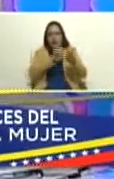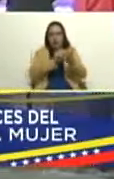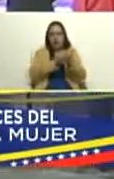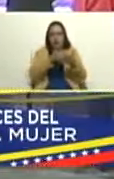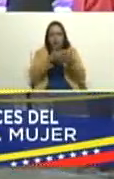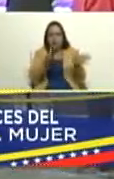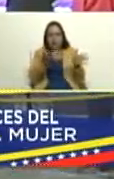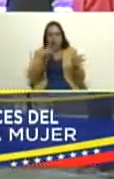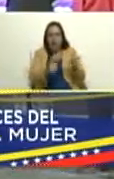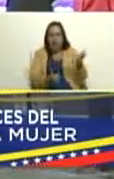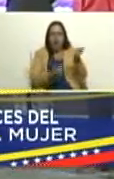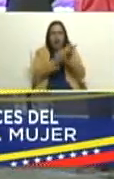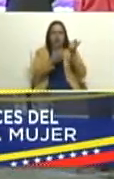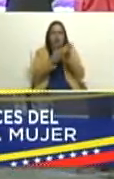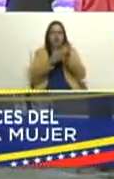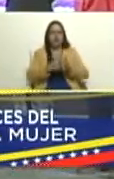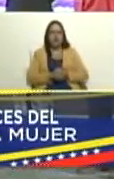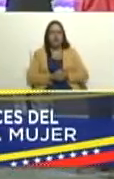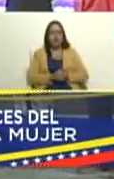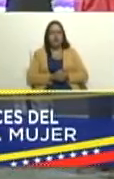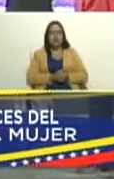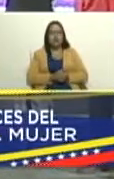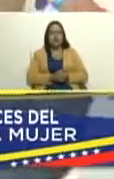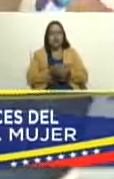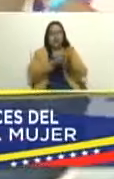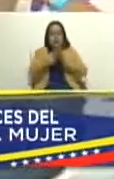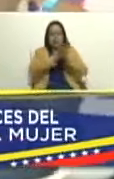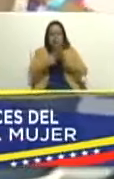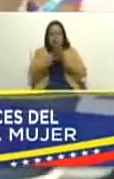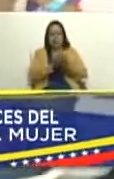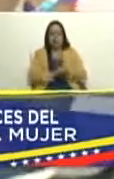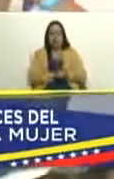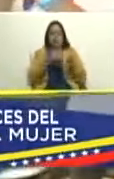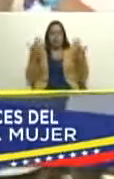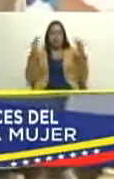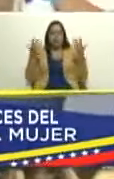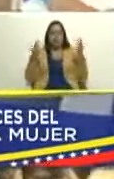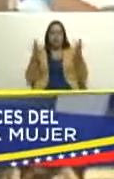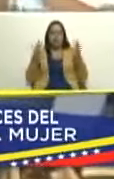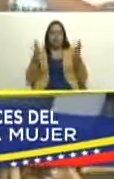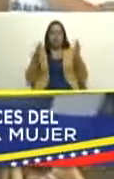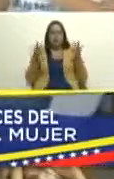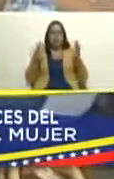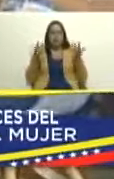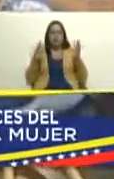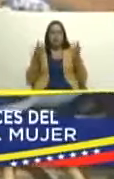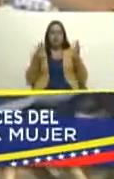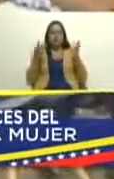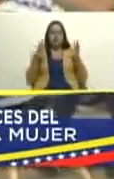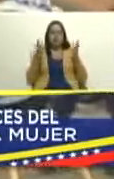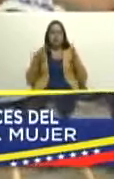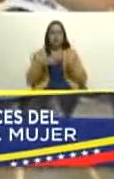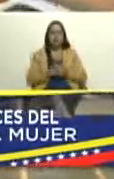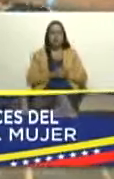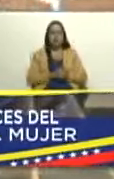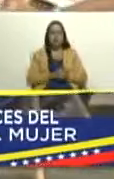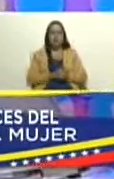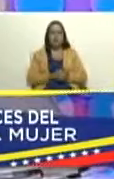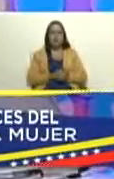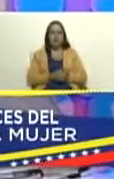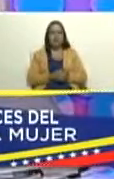con el financiamiento para el emprendimiento. Ahora vamos